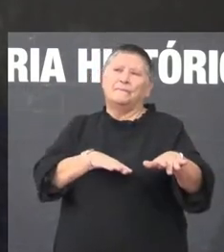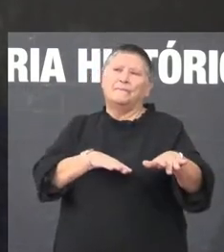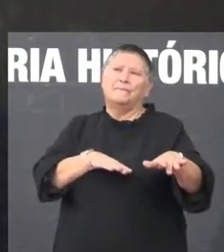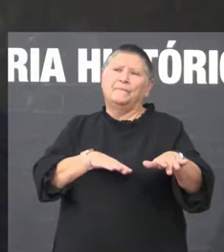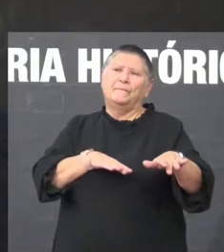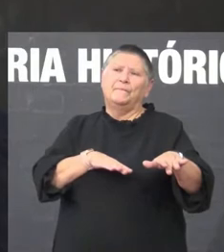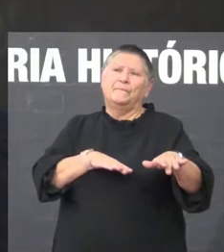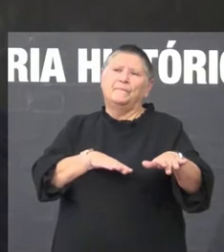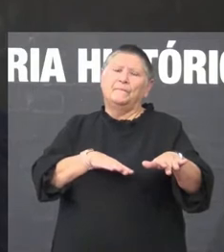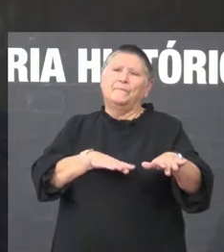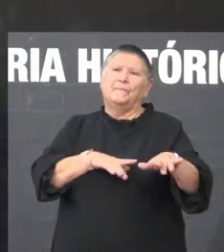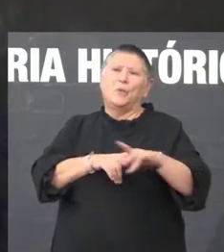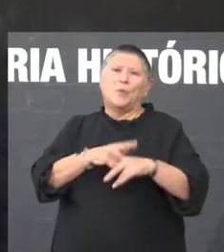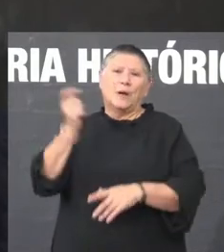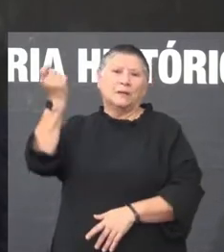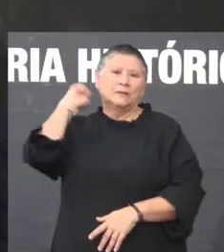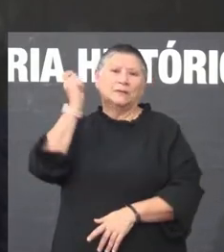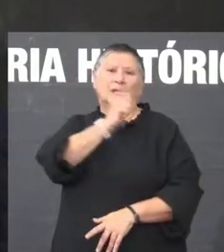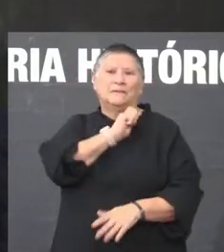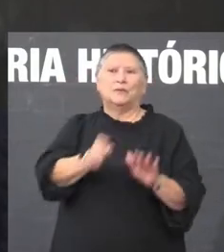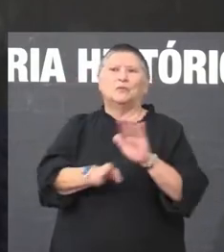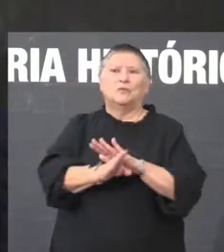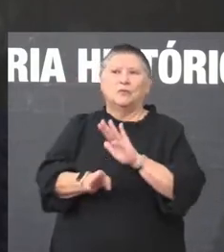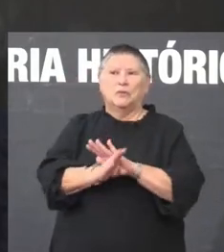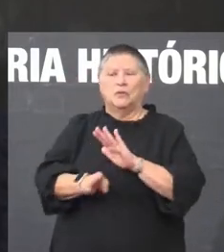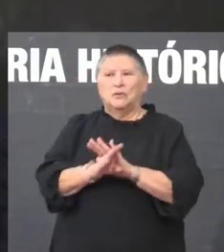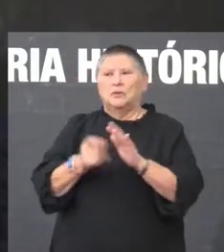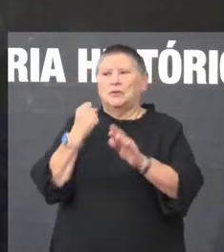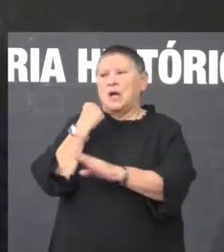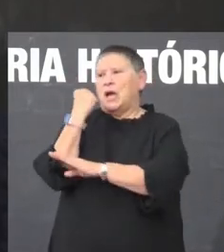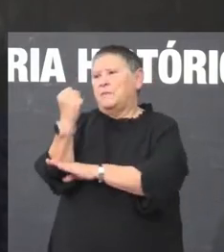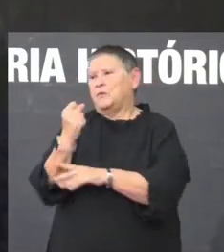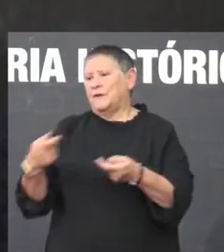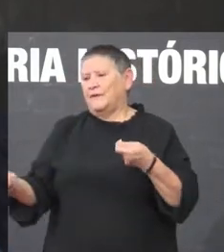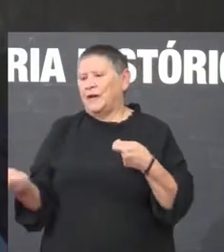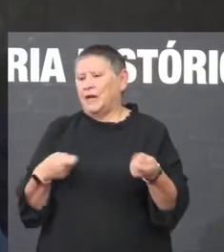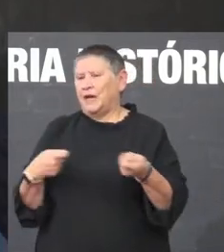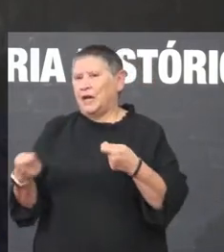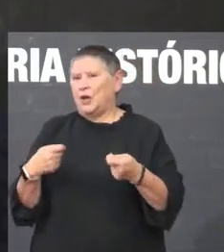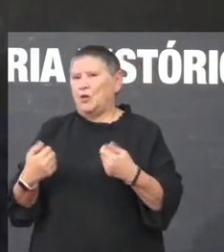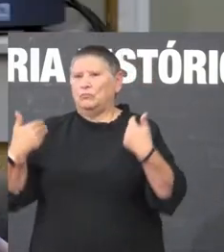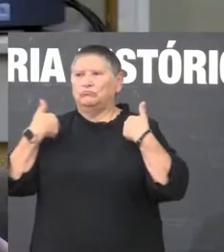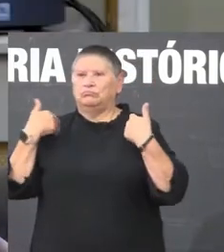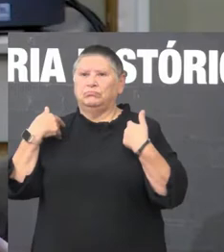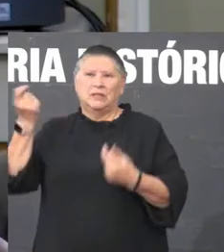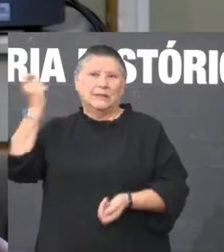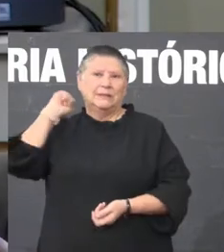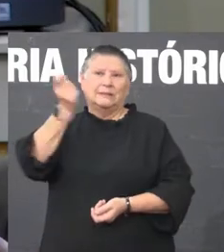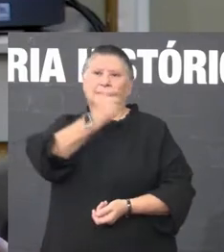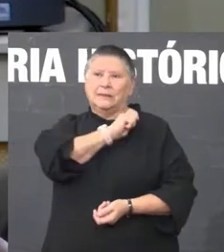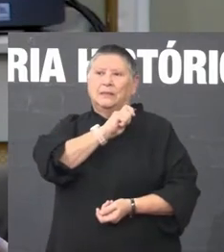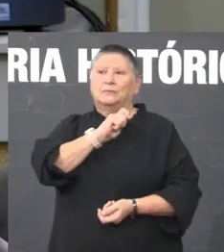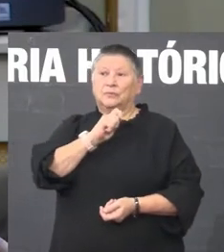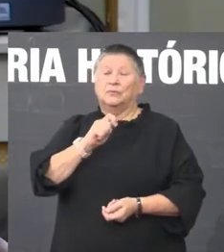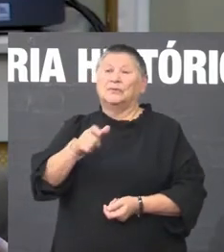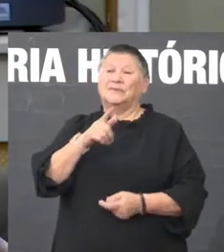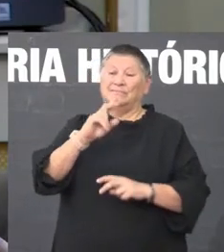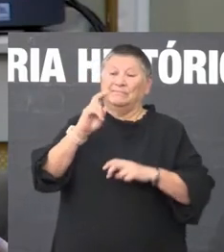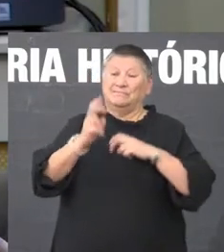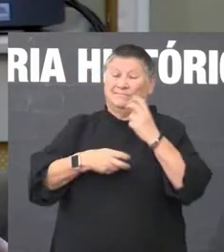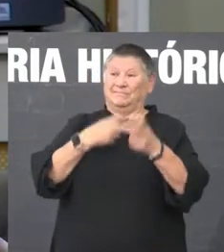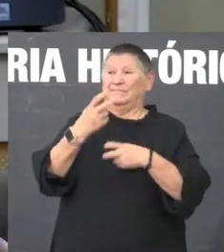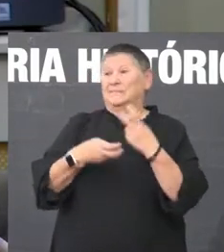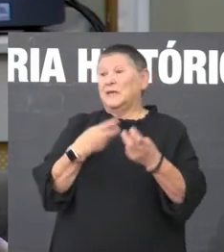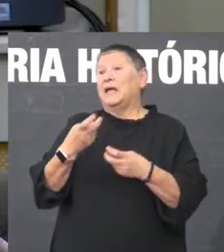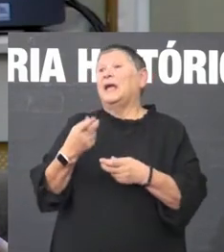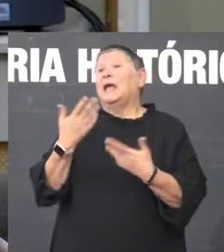de la esclavitud todavía y apoyaran los negocios del esclavismo en la restauración, mientras